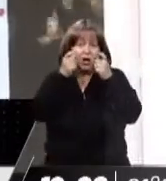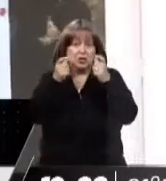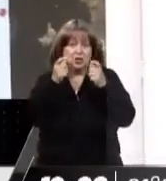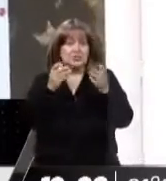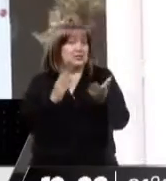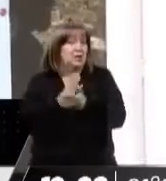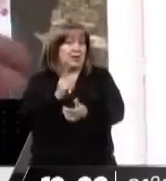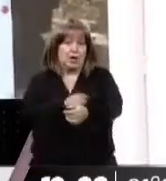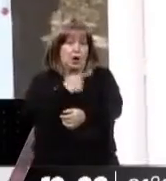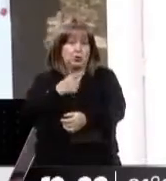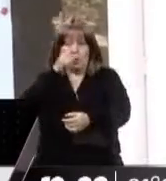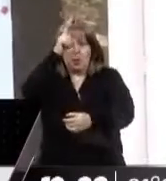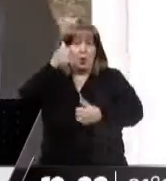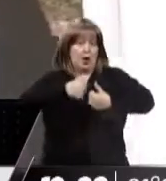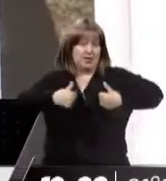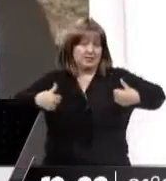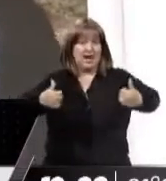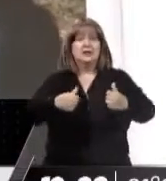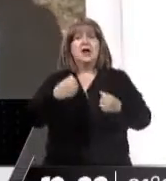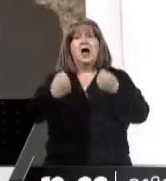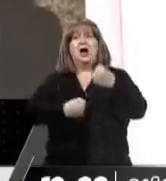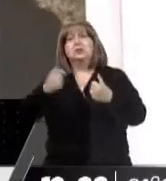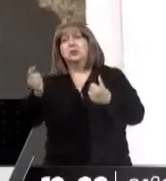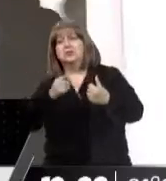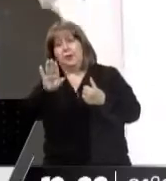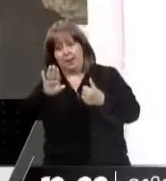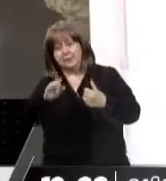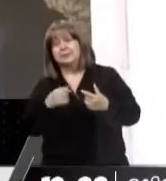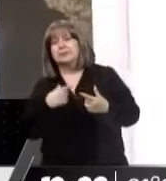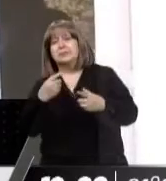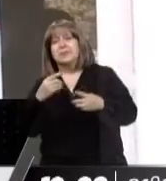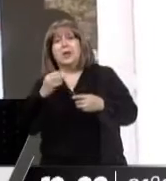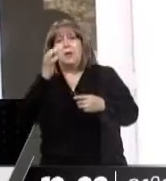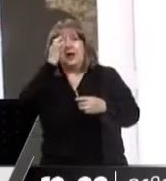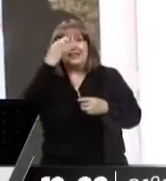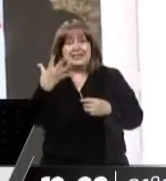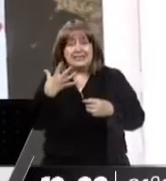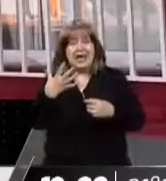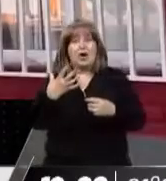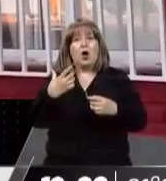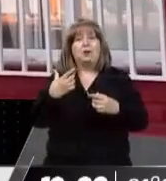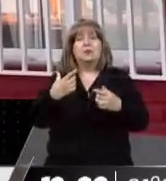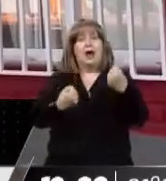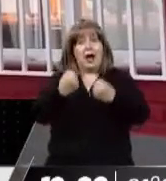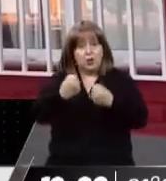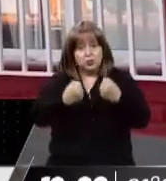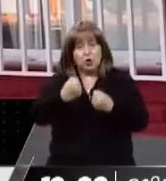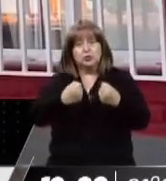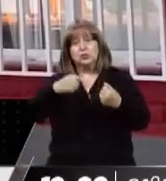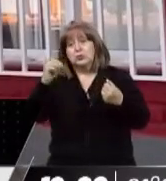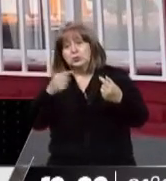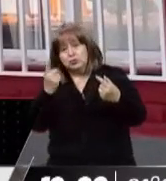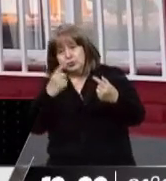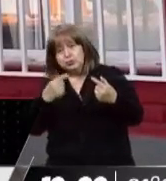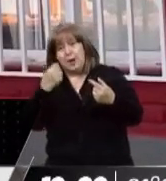los controles de tránsito son todos selectivos este y en 25 controles o alcoholemias que